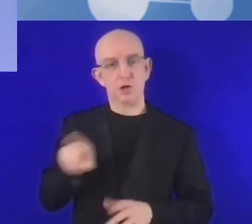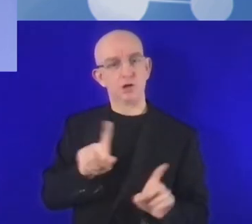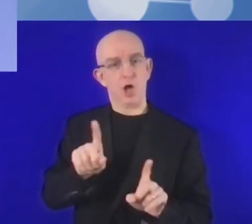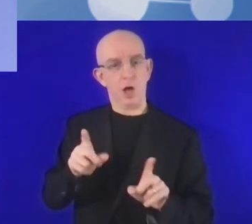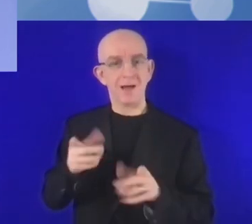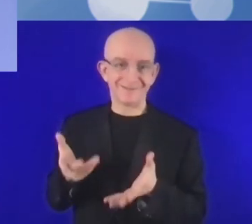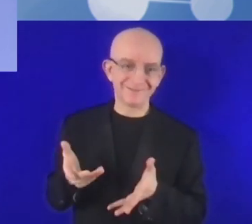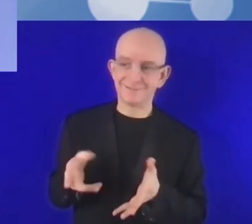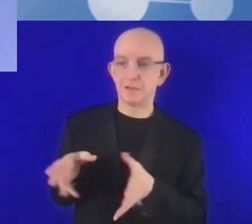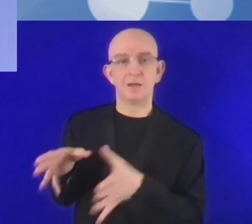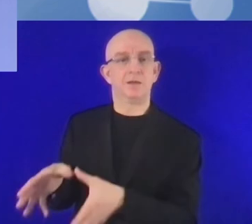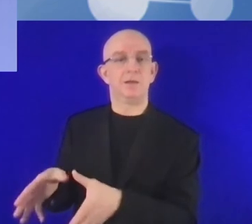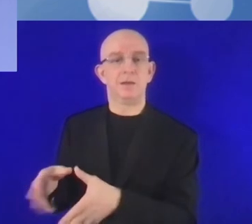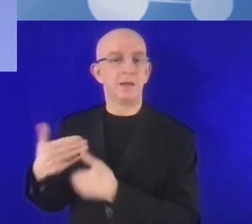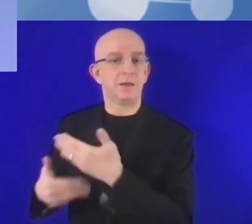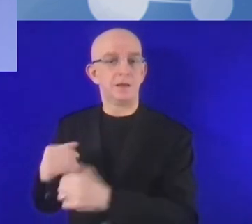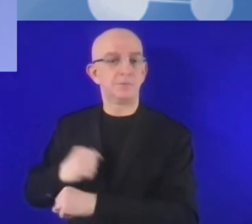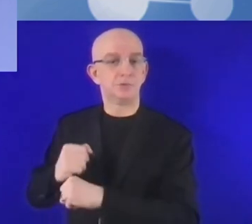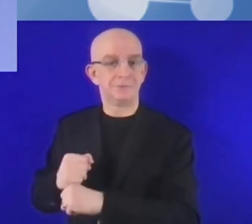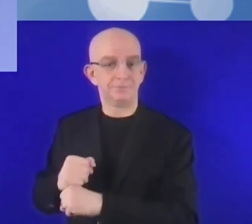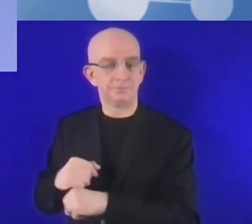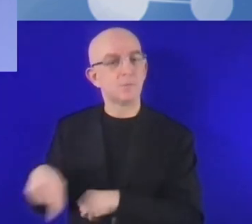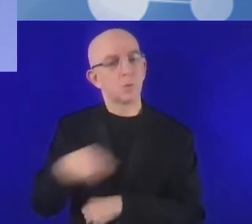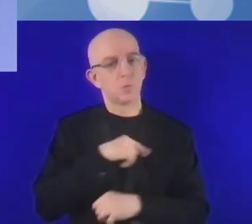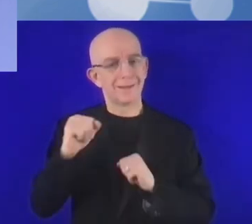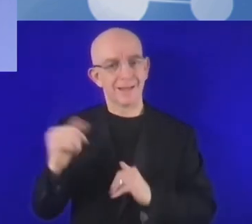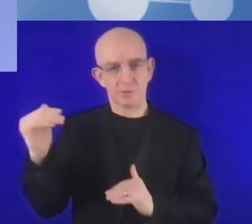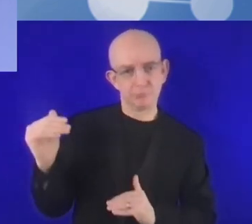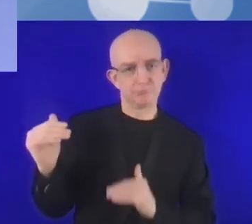podemos aprovechar de la calidad de la música para